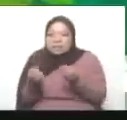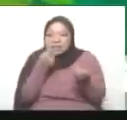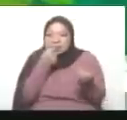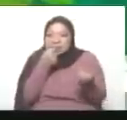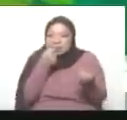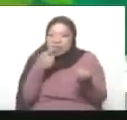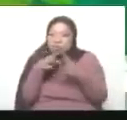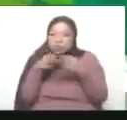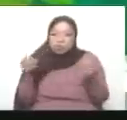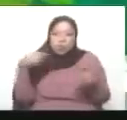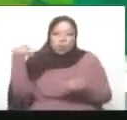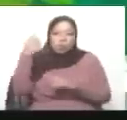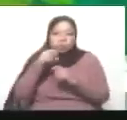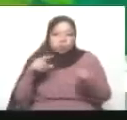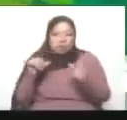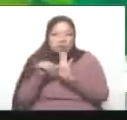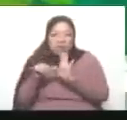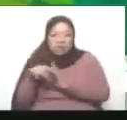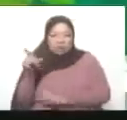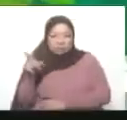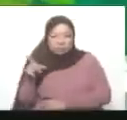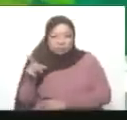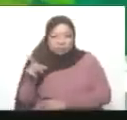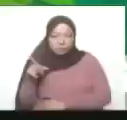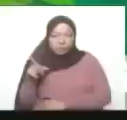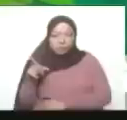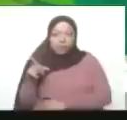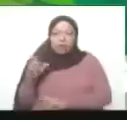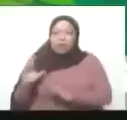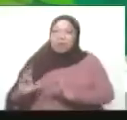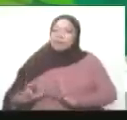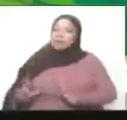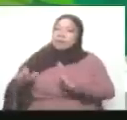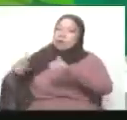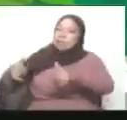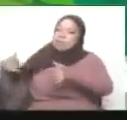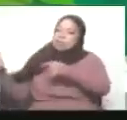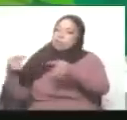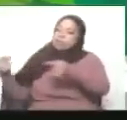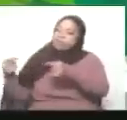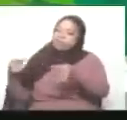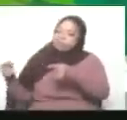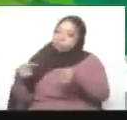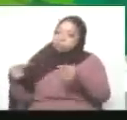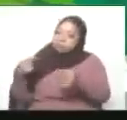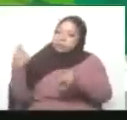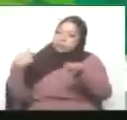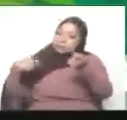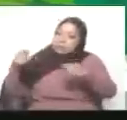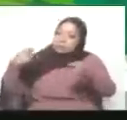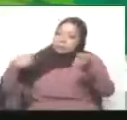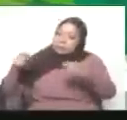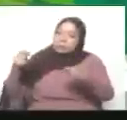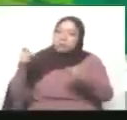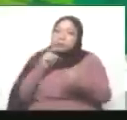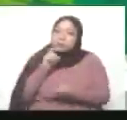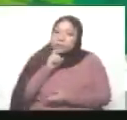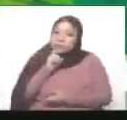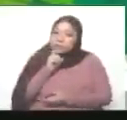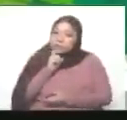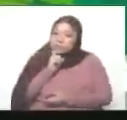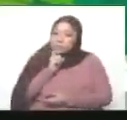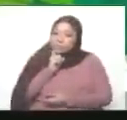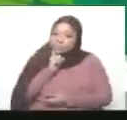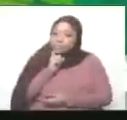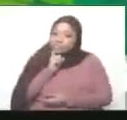todos estos pasos se inició una negociación oído se inició una negociación